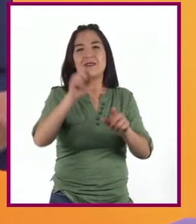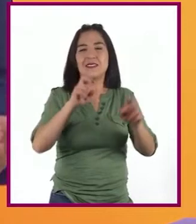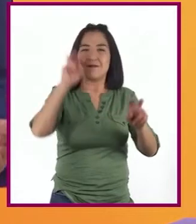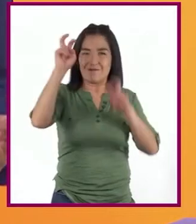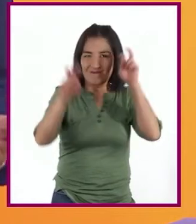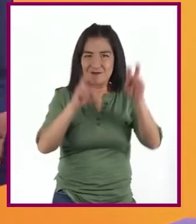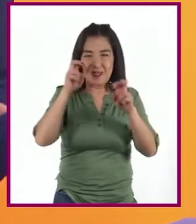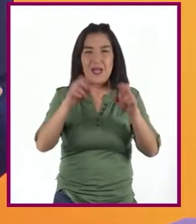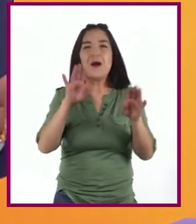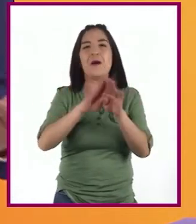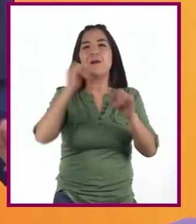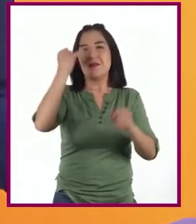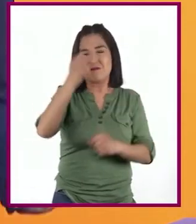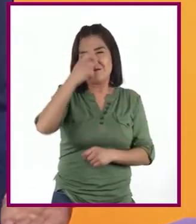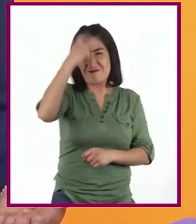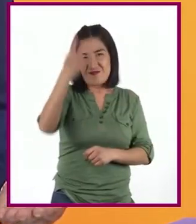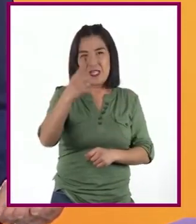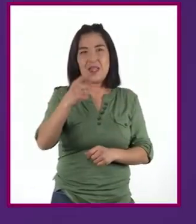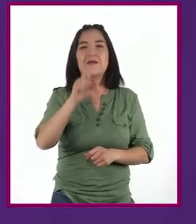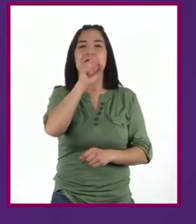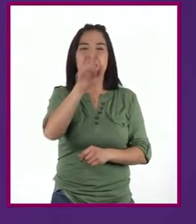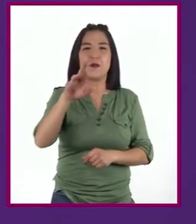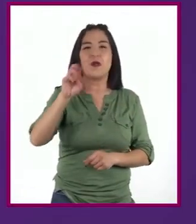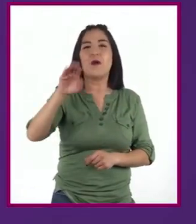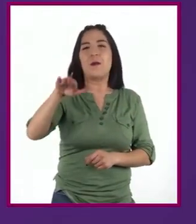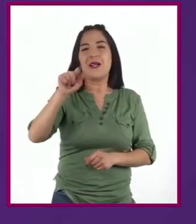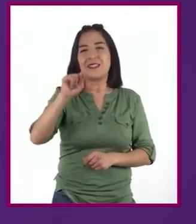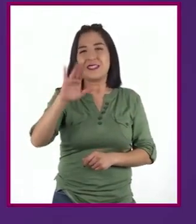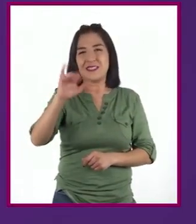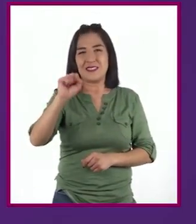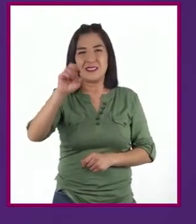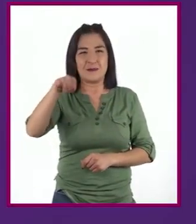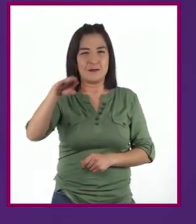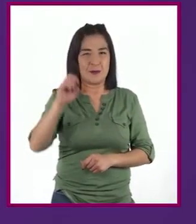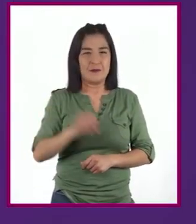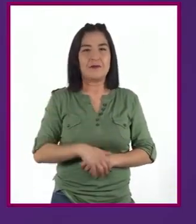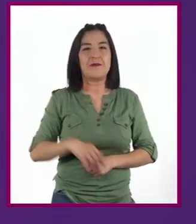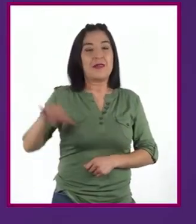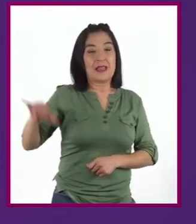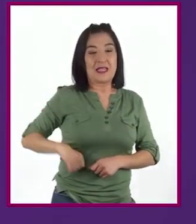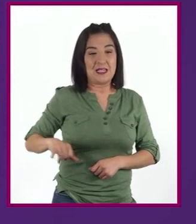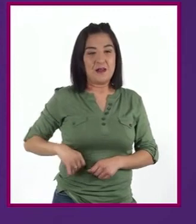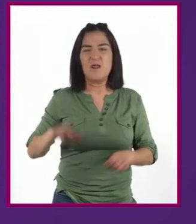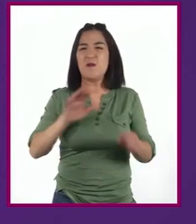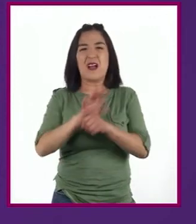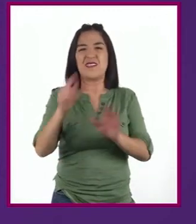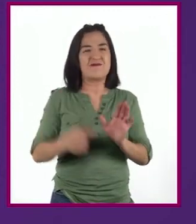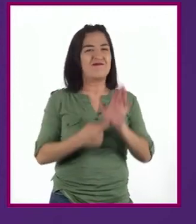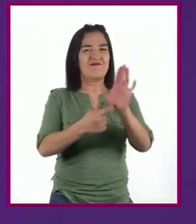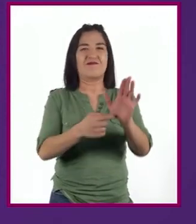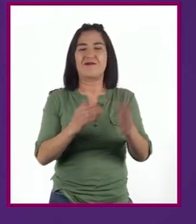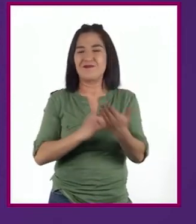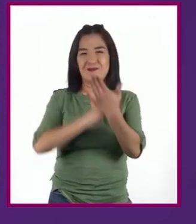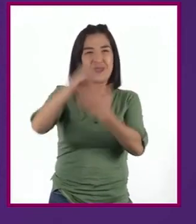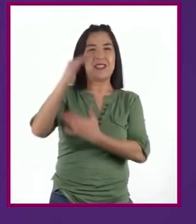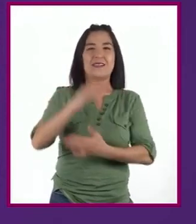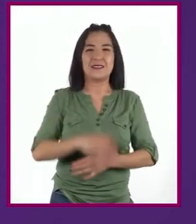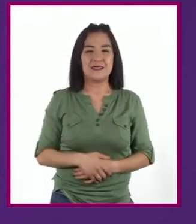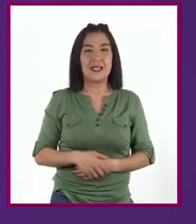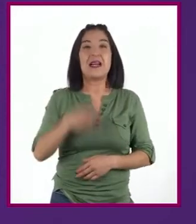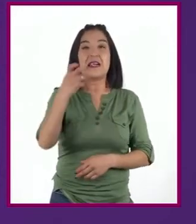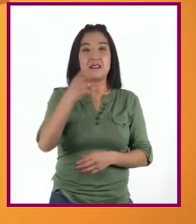y expresivos del romanticismo. El interés de lo exótico. El